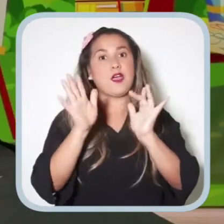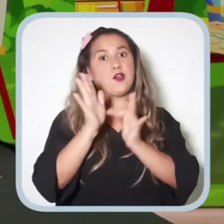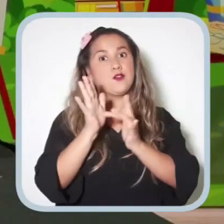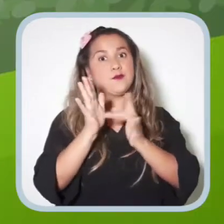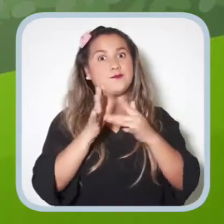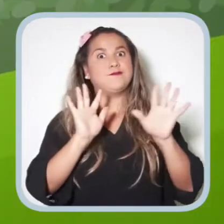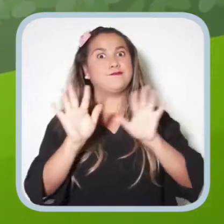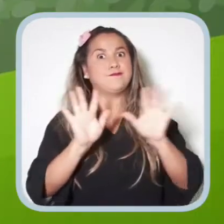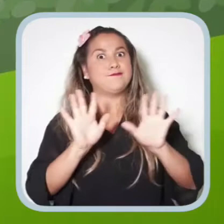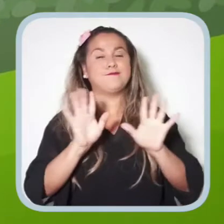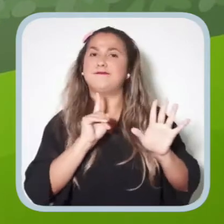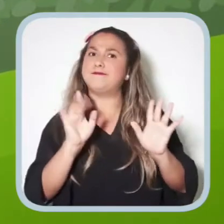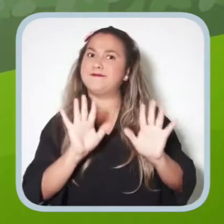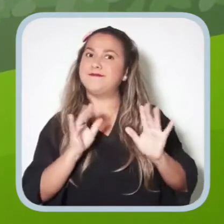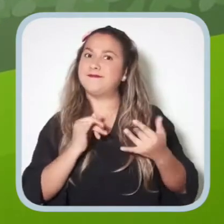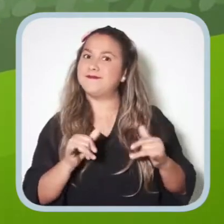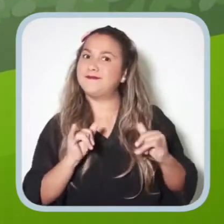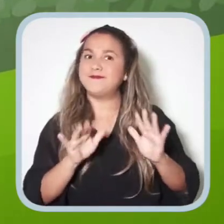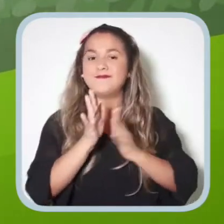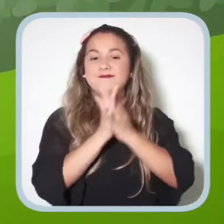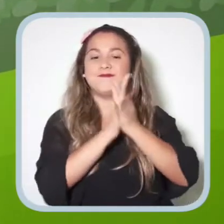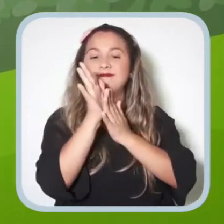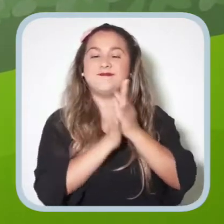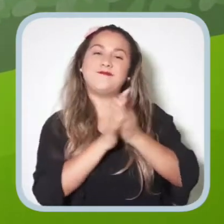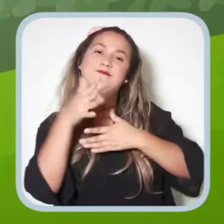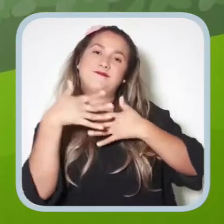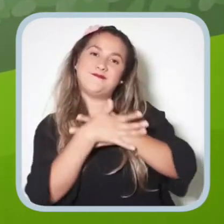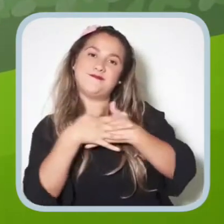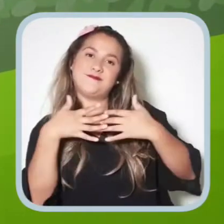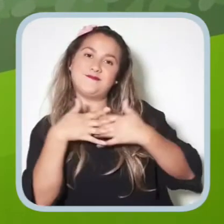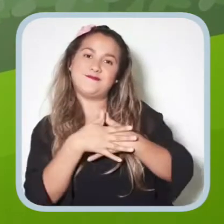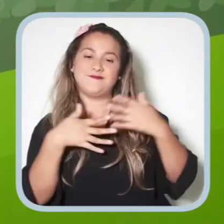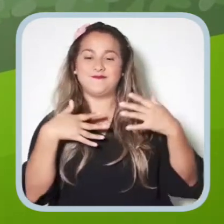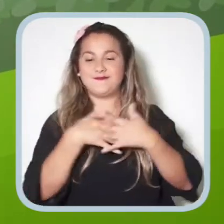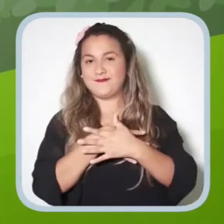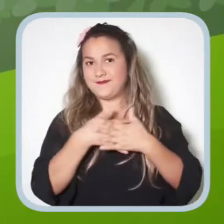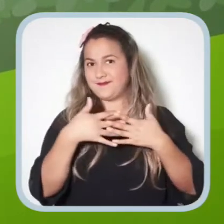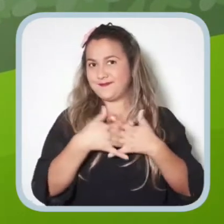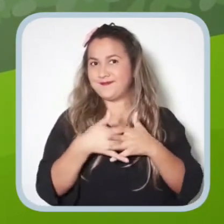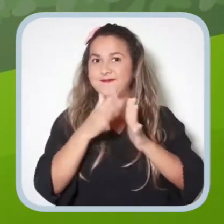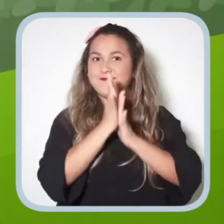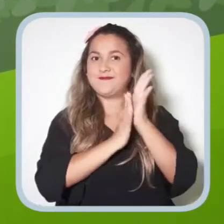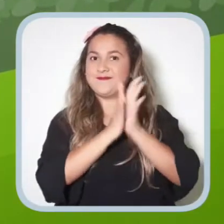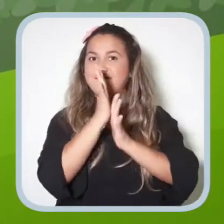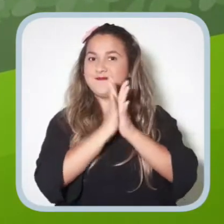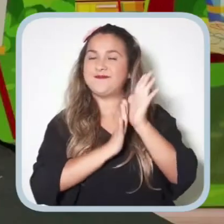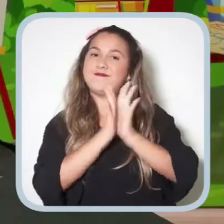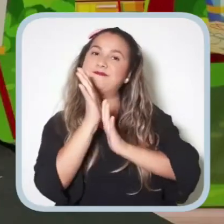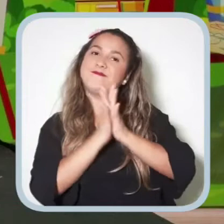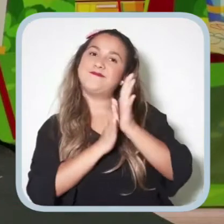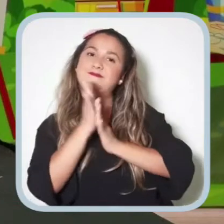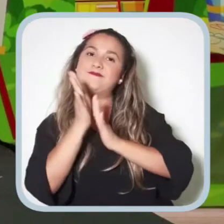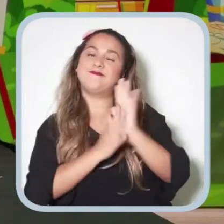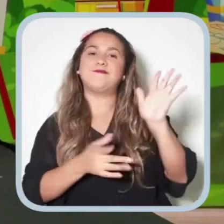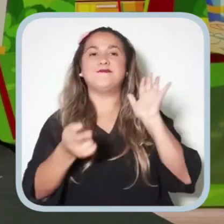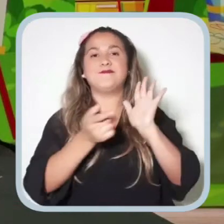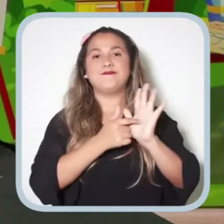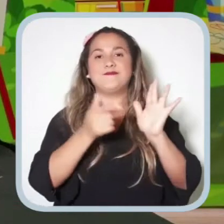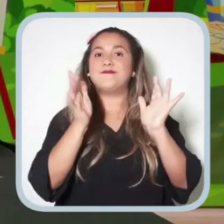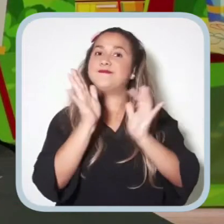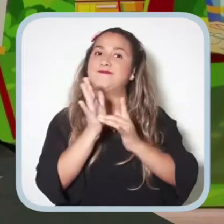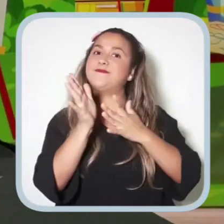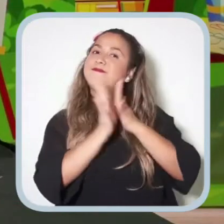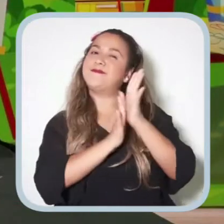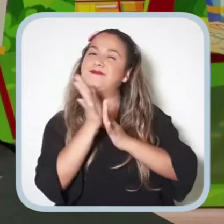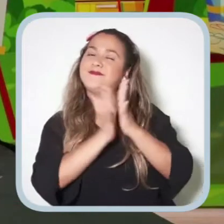De jugar, a frotar por arriba sin parar, a frotar por abajo no